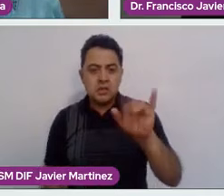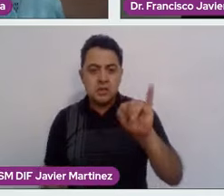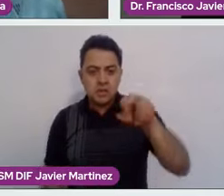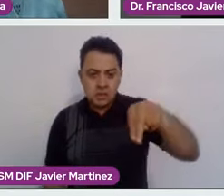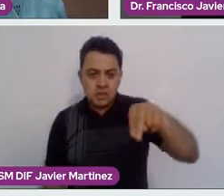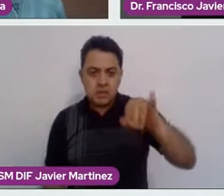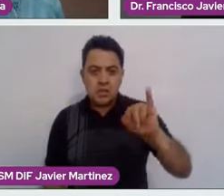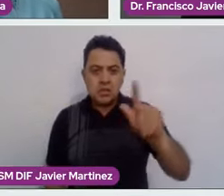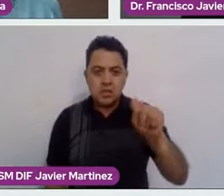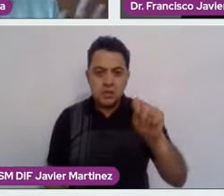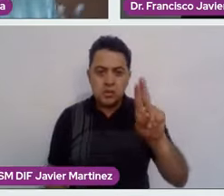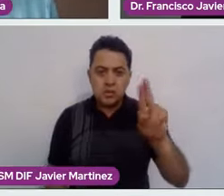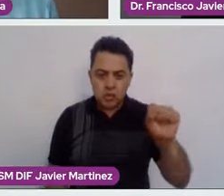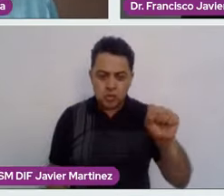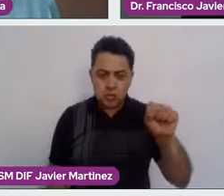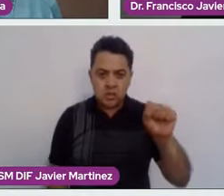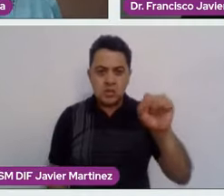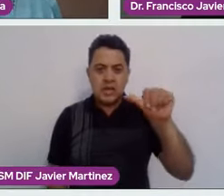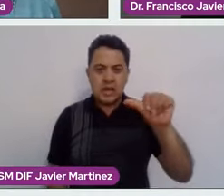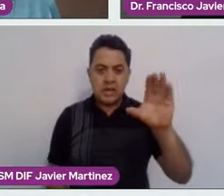las especialidades que usted maneja, pero